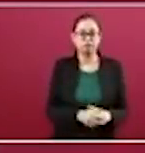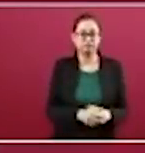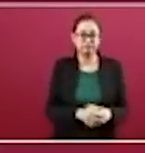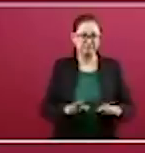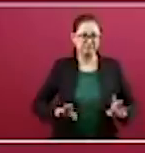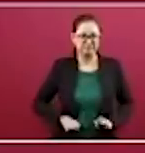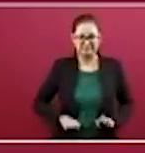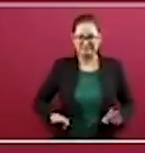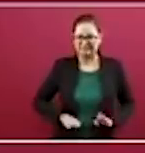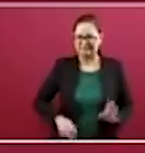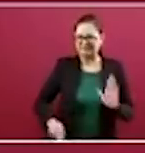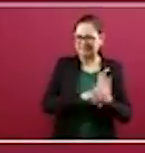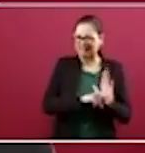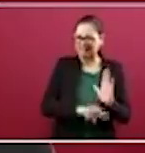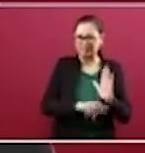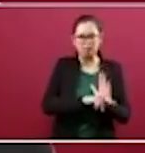estos comportamientos